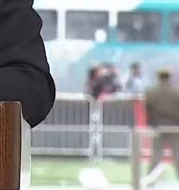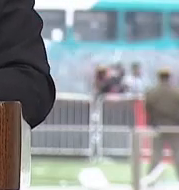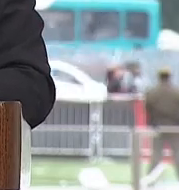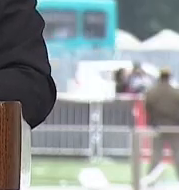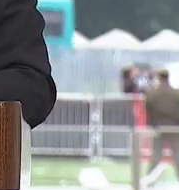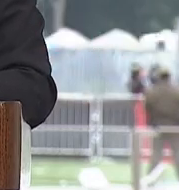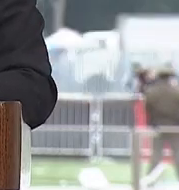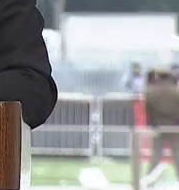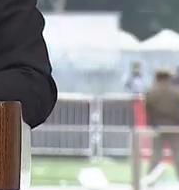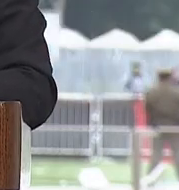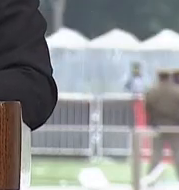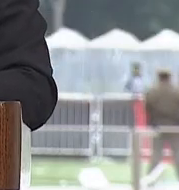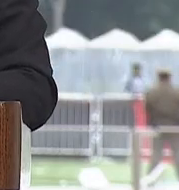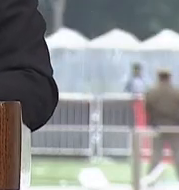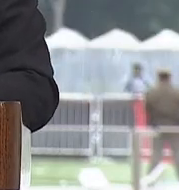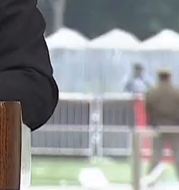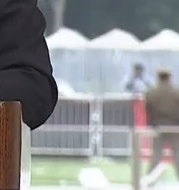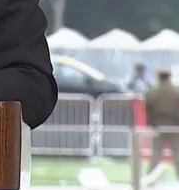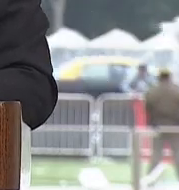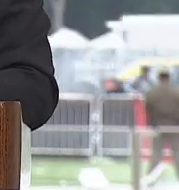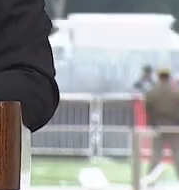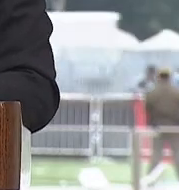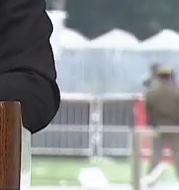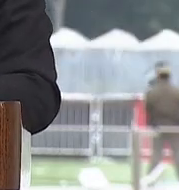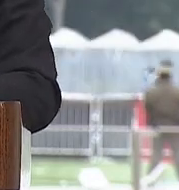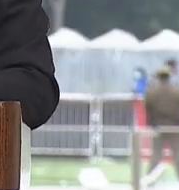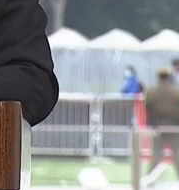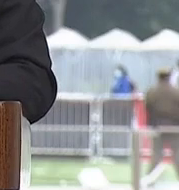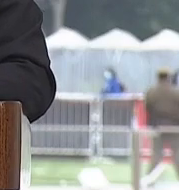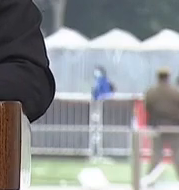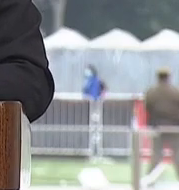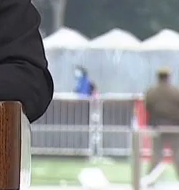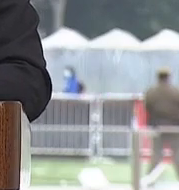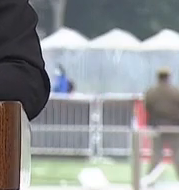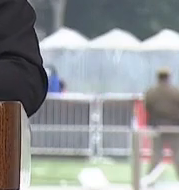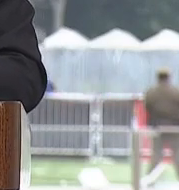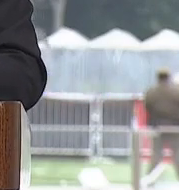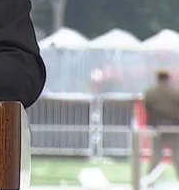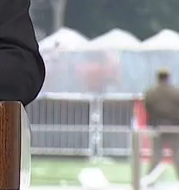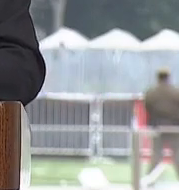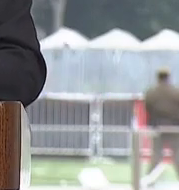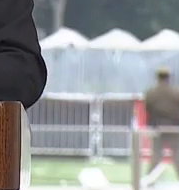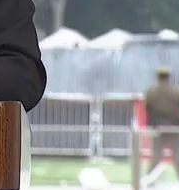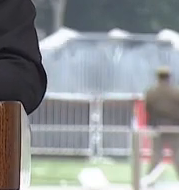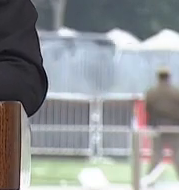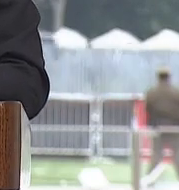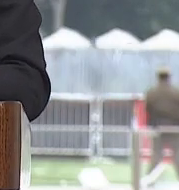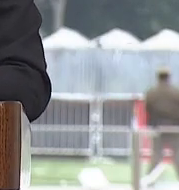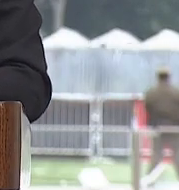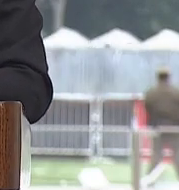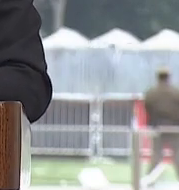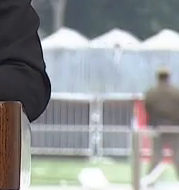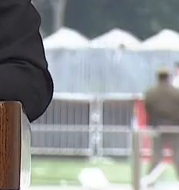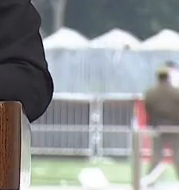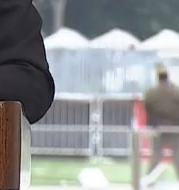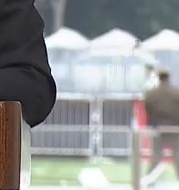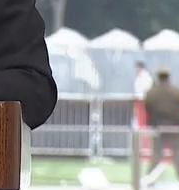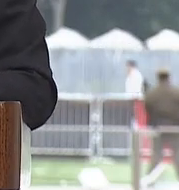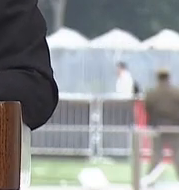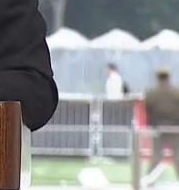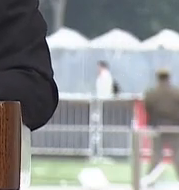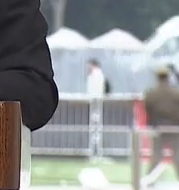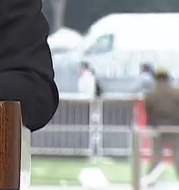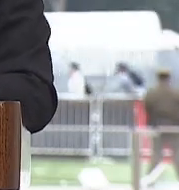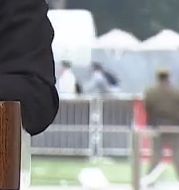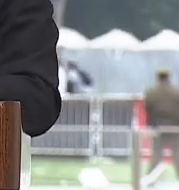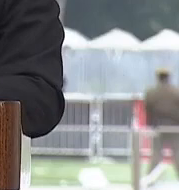dando entonces a entender que justamente este resultado que se da en el último plebiscito hace cambiar las cosas o la mirada justamente que se tiene respecto